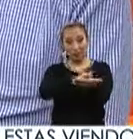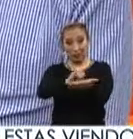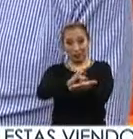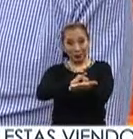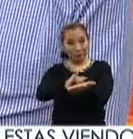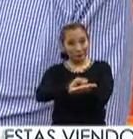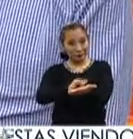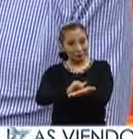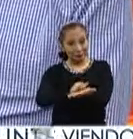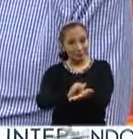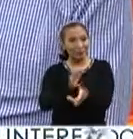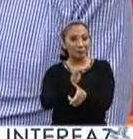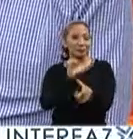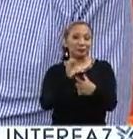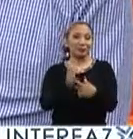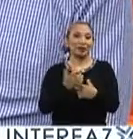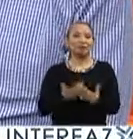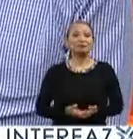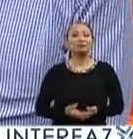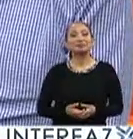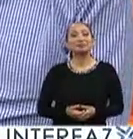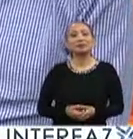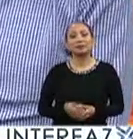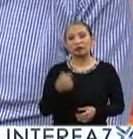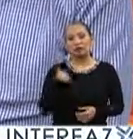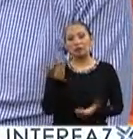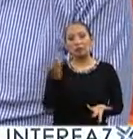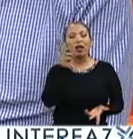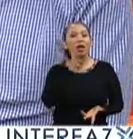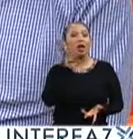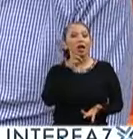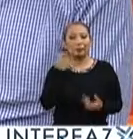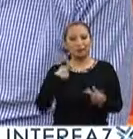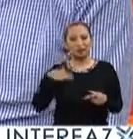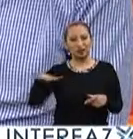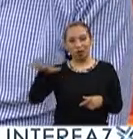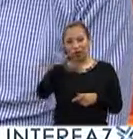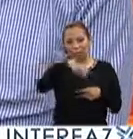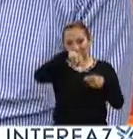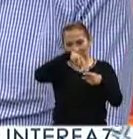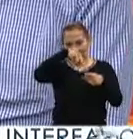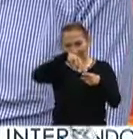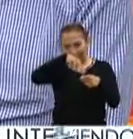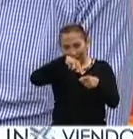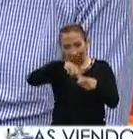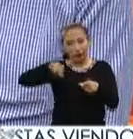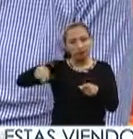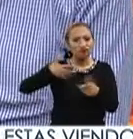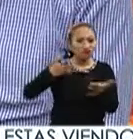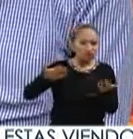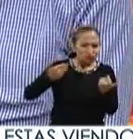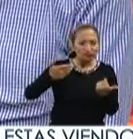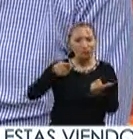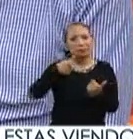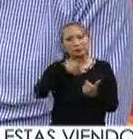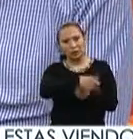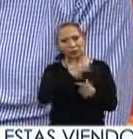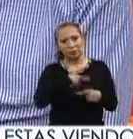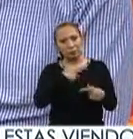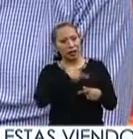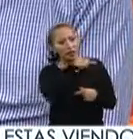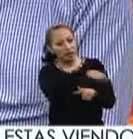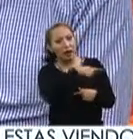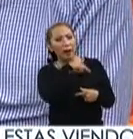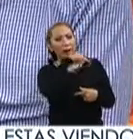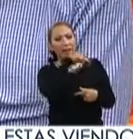York? Entonces, bueno, hicimos un approach con la gente del parque y con la gente